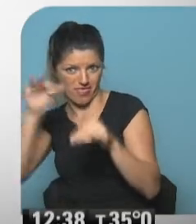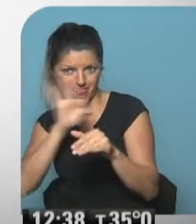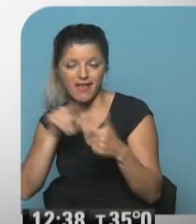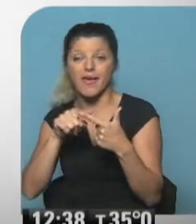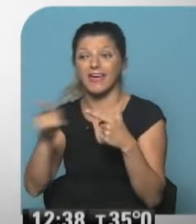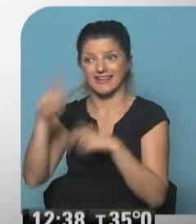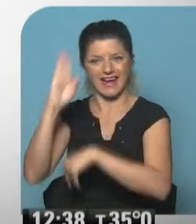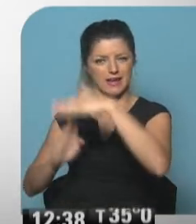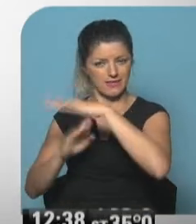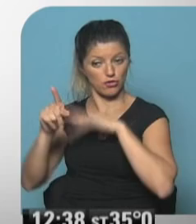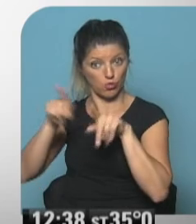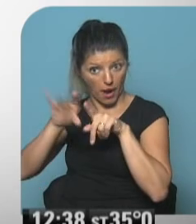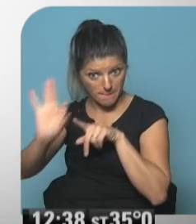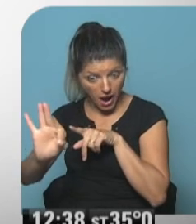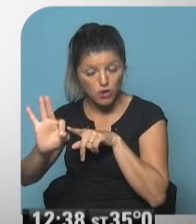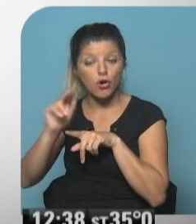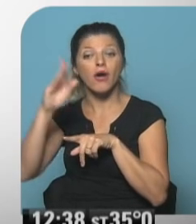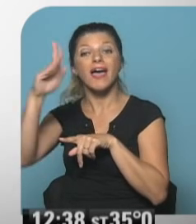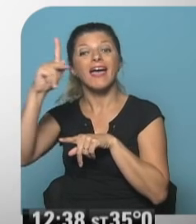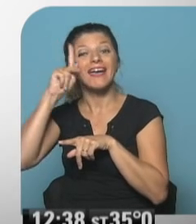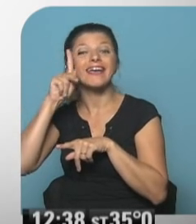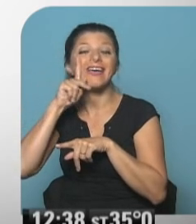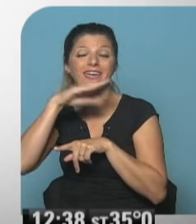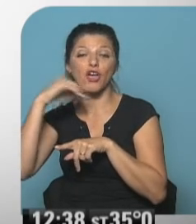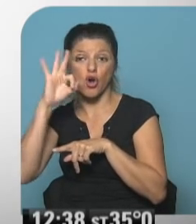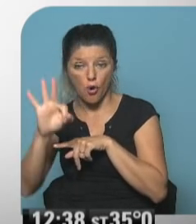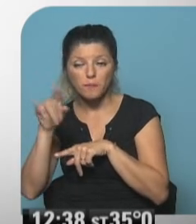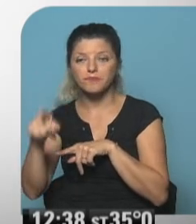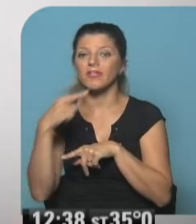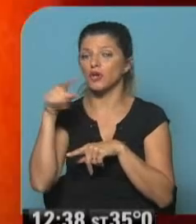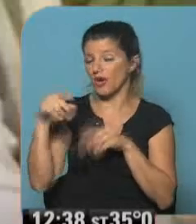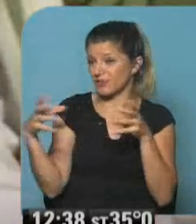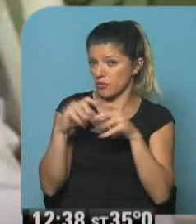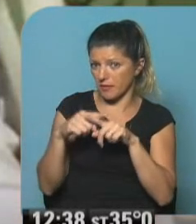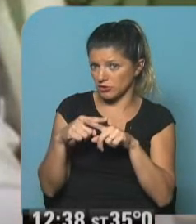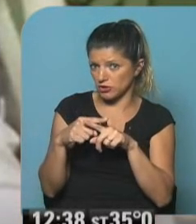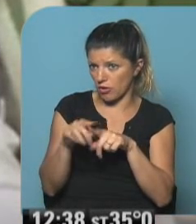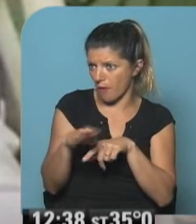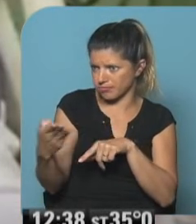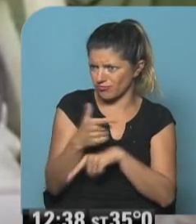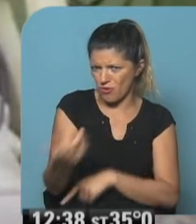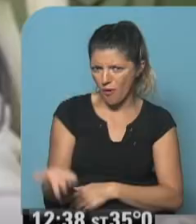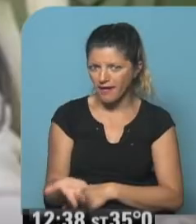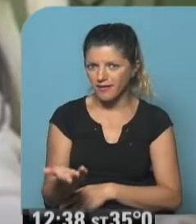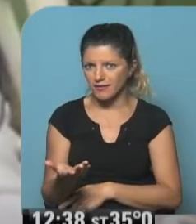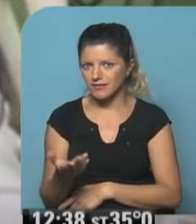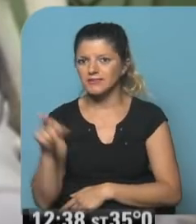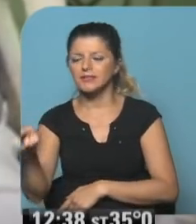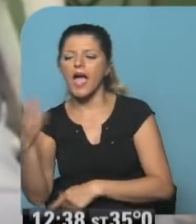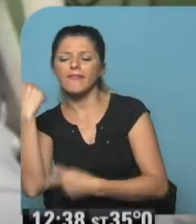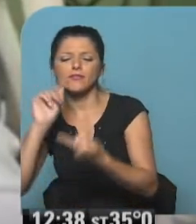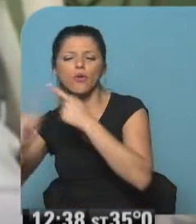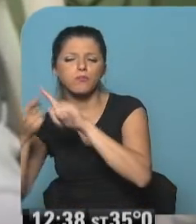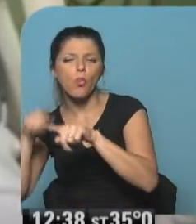encabezados por su hermano menor, Fuerza Popular no se vende, en lo que pareció un reparto de roles con su hermano para lograr la liberación de su